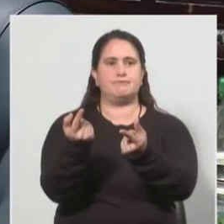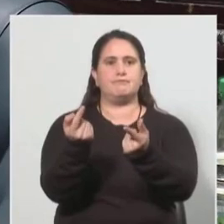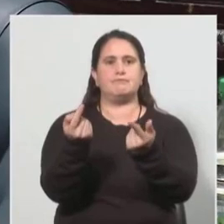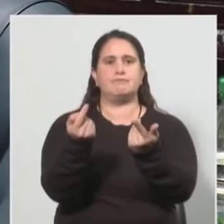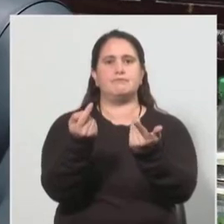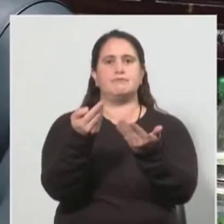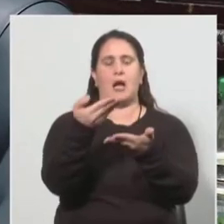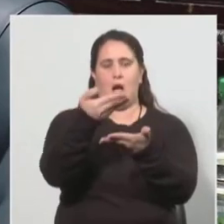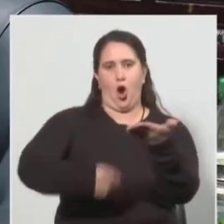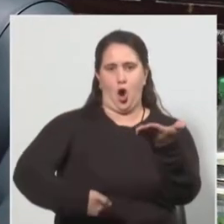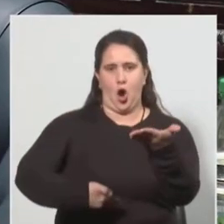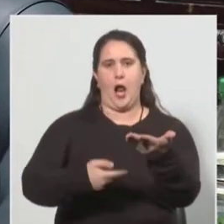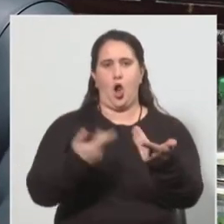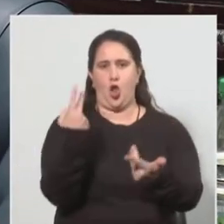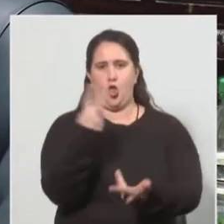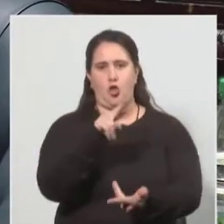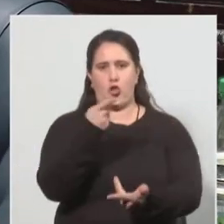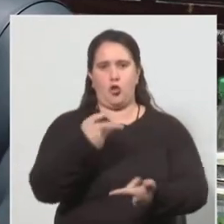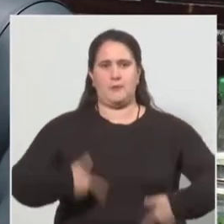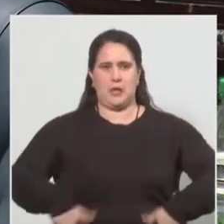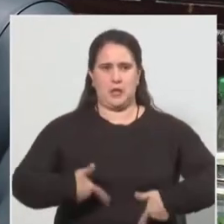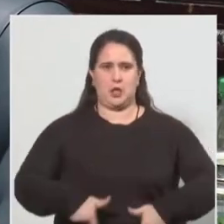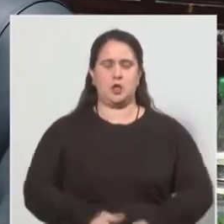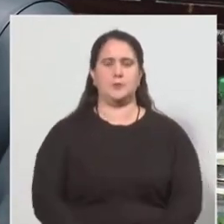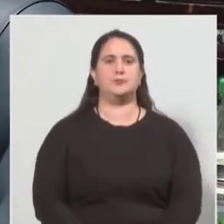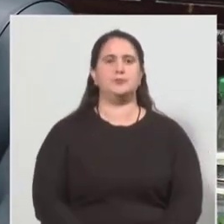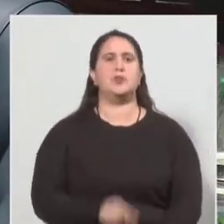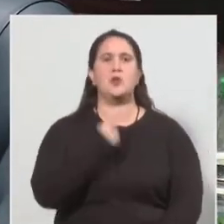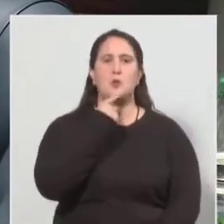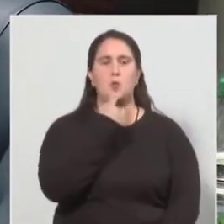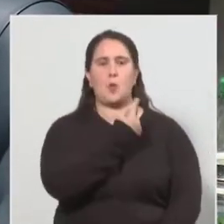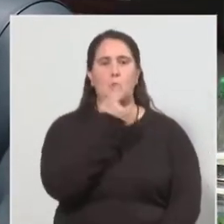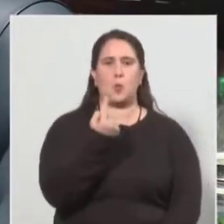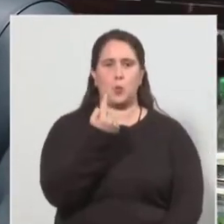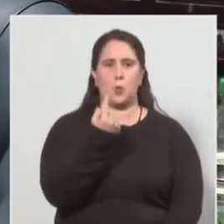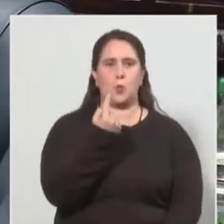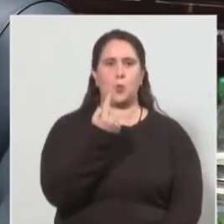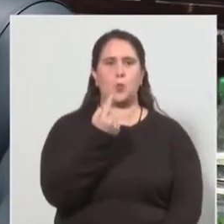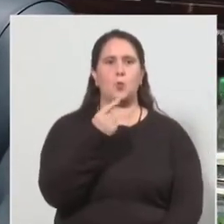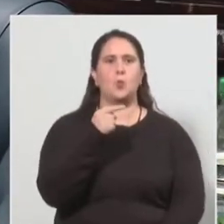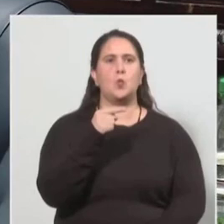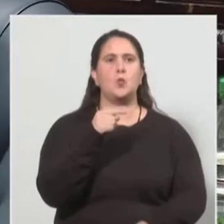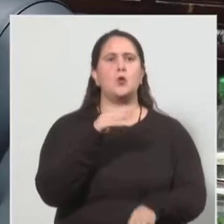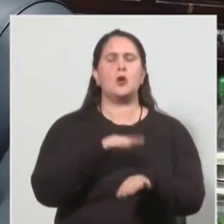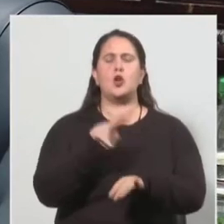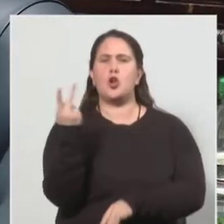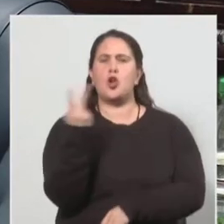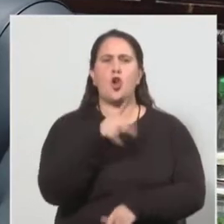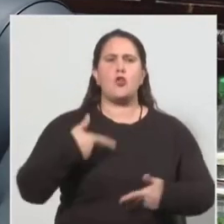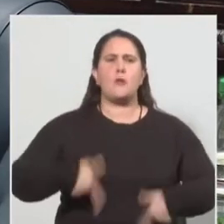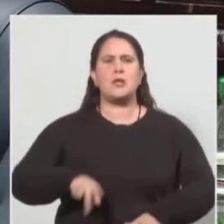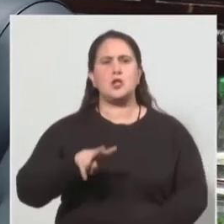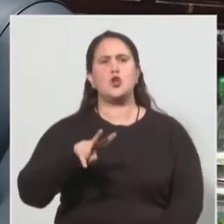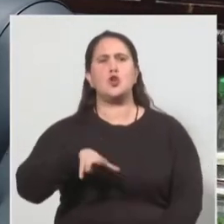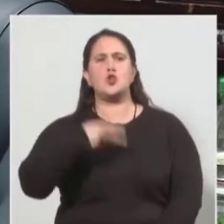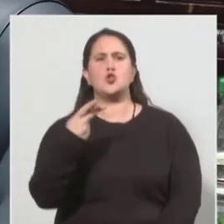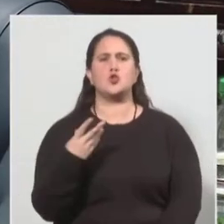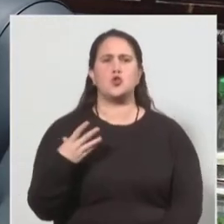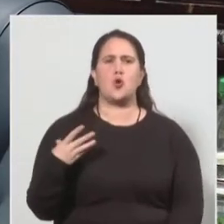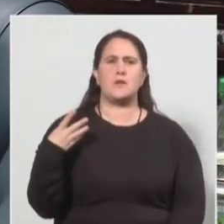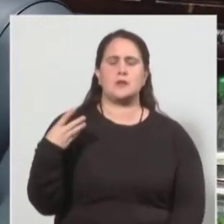la nota, la hoja a los ministros. Duda número 1. ¿En qué momento los ministros y